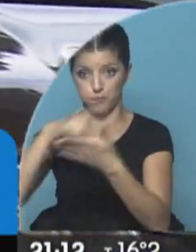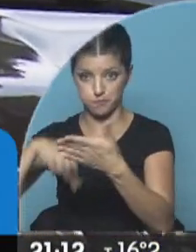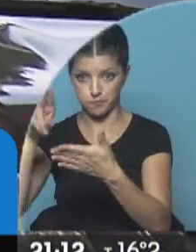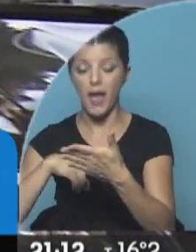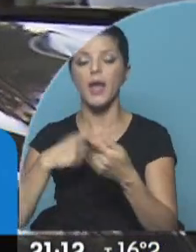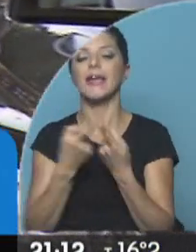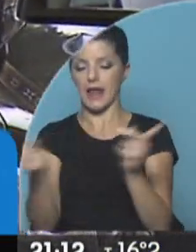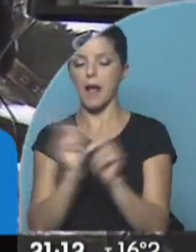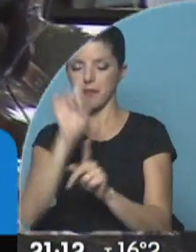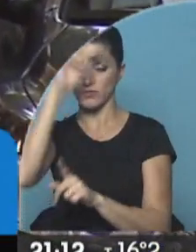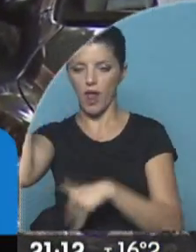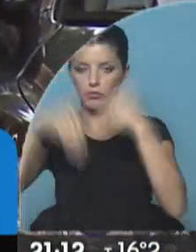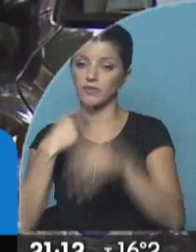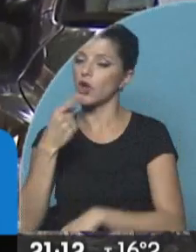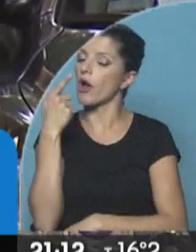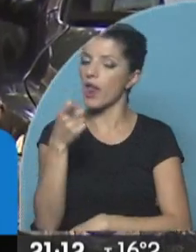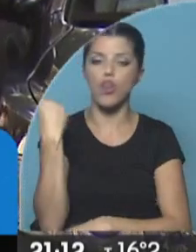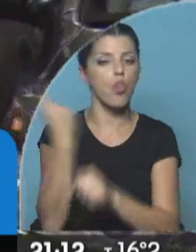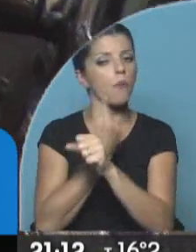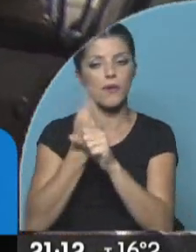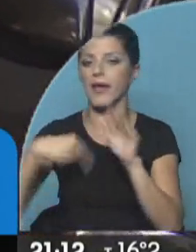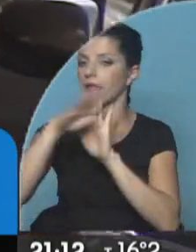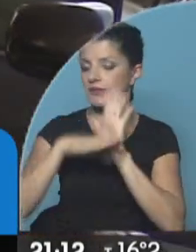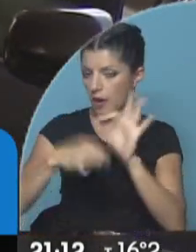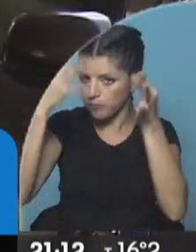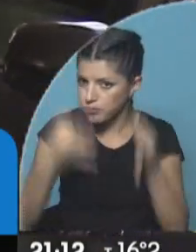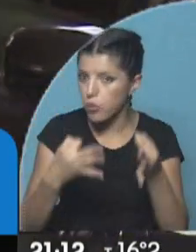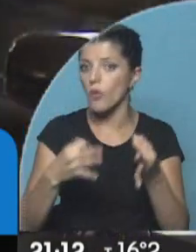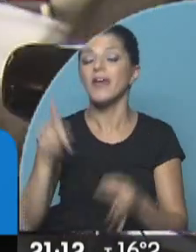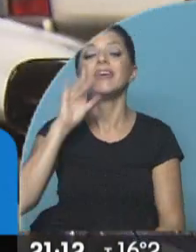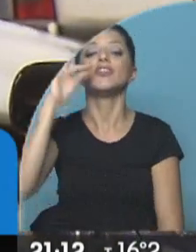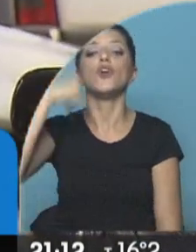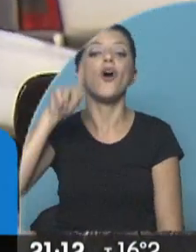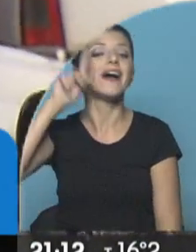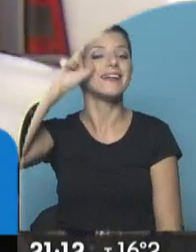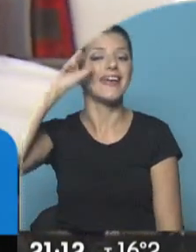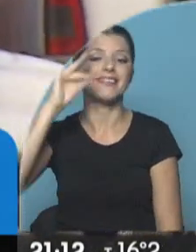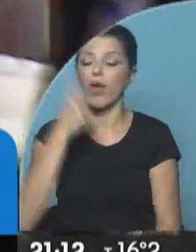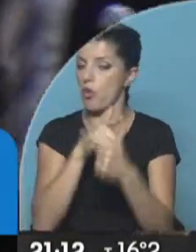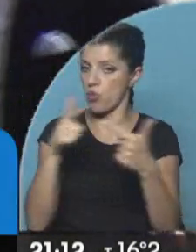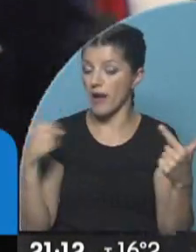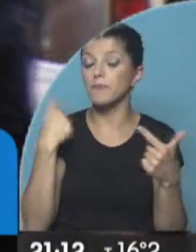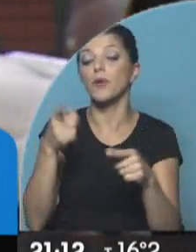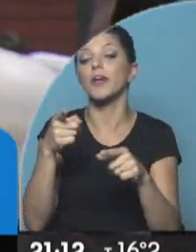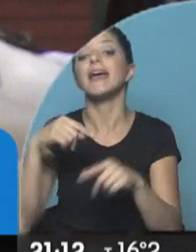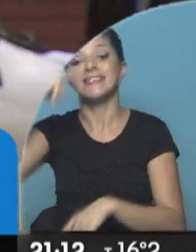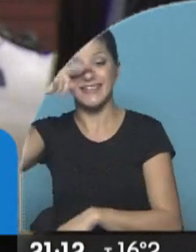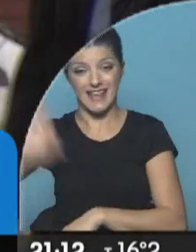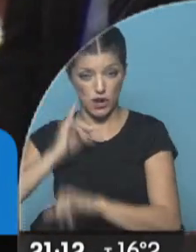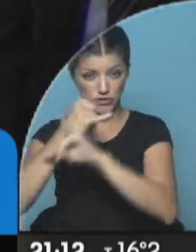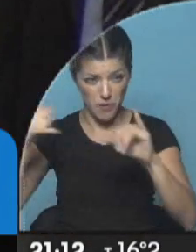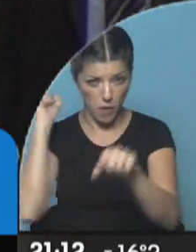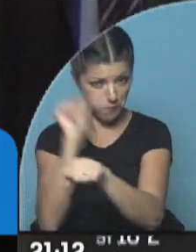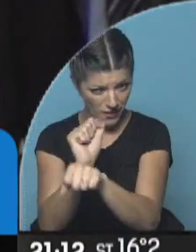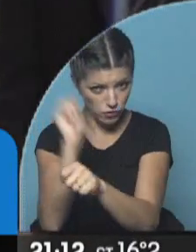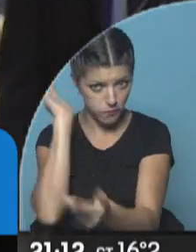que el exmandatario no cumple el carácter de idoneidad para presentarse, justamente porque está condenado a 7 años y medio de prisión